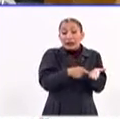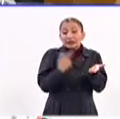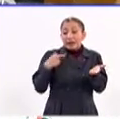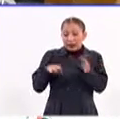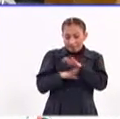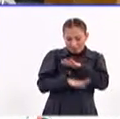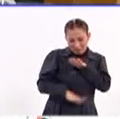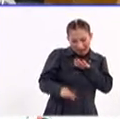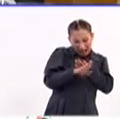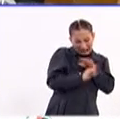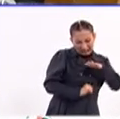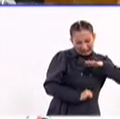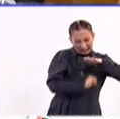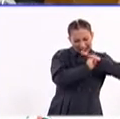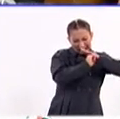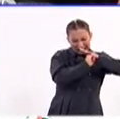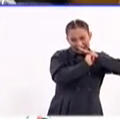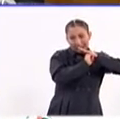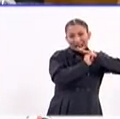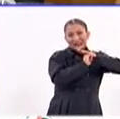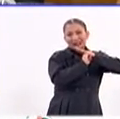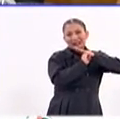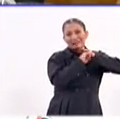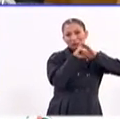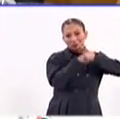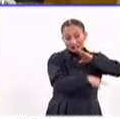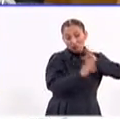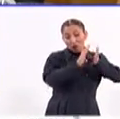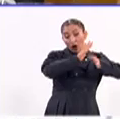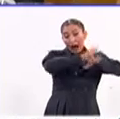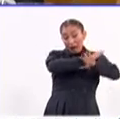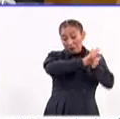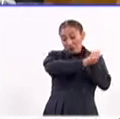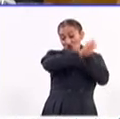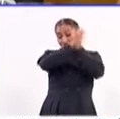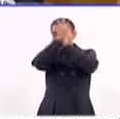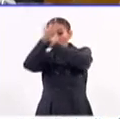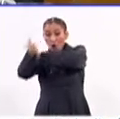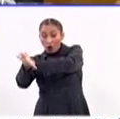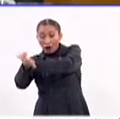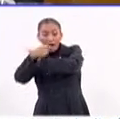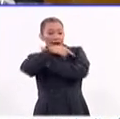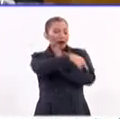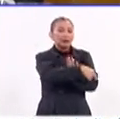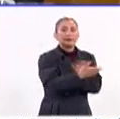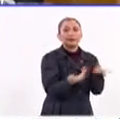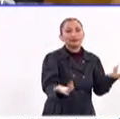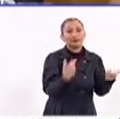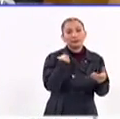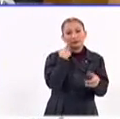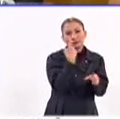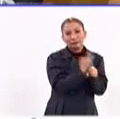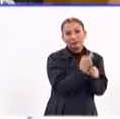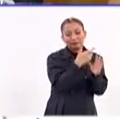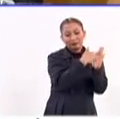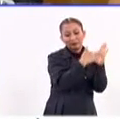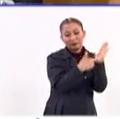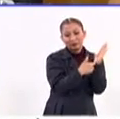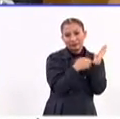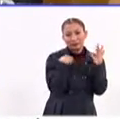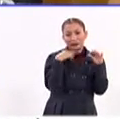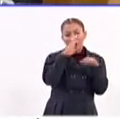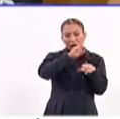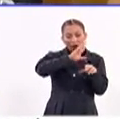los cimientos, los pilares de este cambio profundo pues sean los principios, el principio